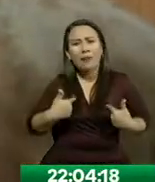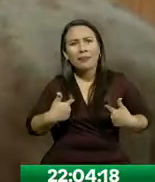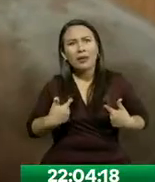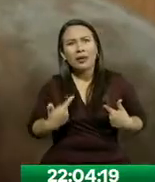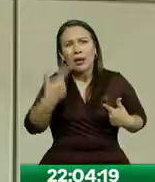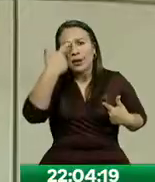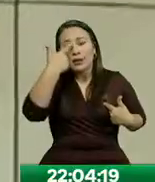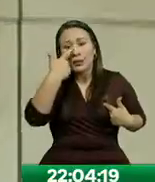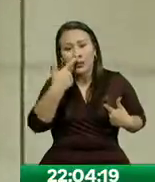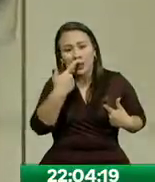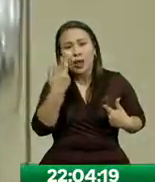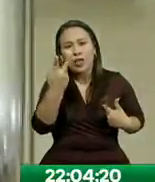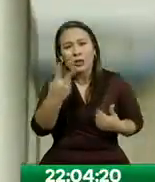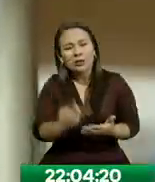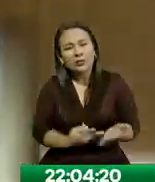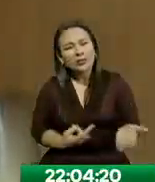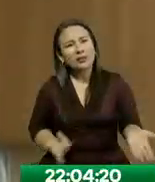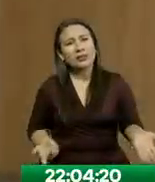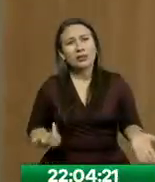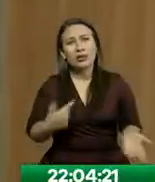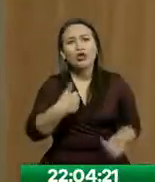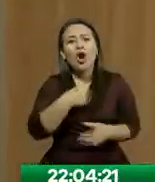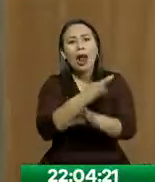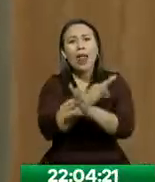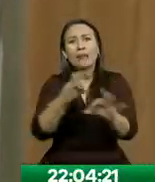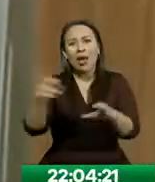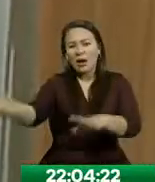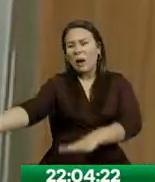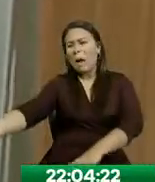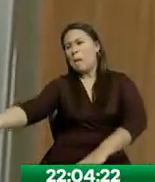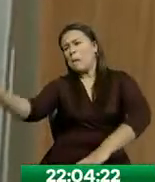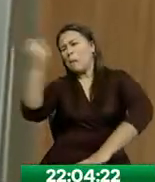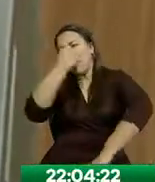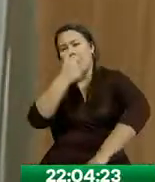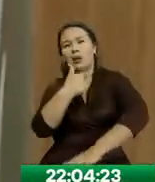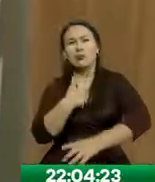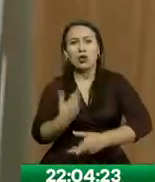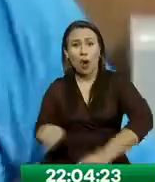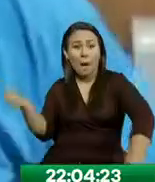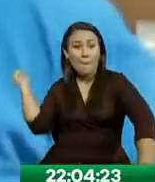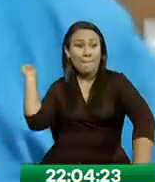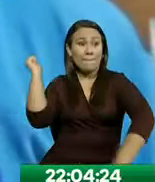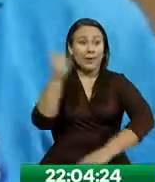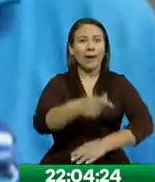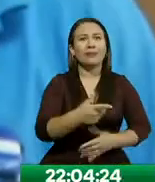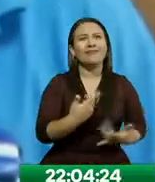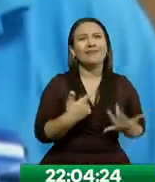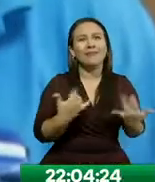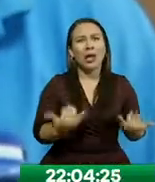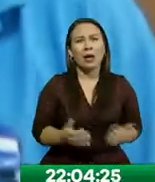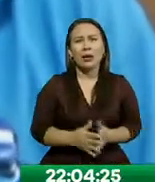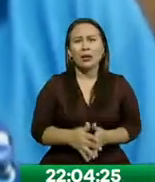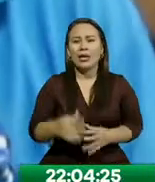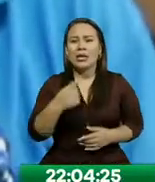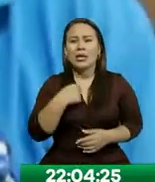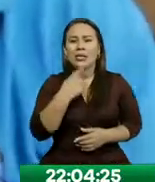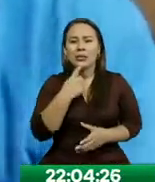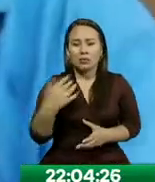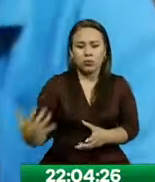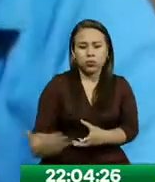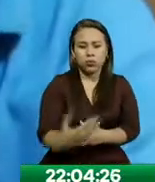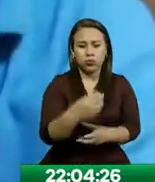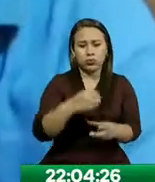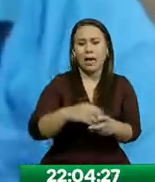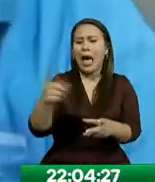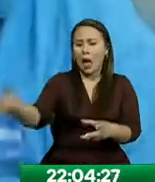me quebra la arriba. Entonces visto que estaba barriendo con la escoba, le tengo un balazo, pero yo no le pegaba. Y simplemente él estaba recogiendo la basura y yo la boté donde